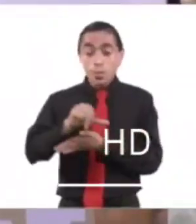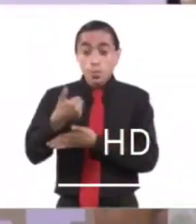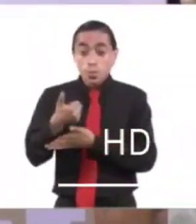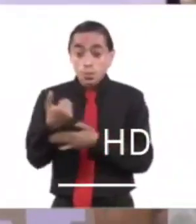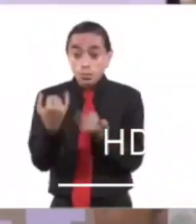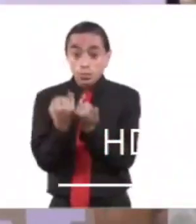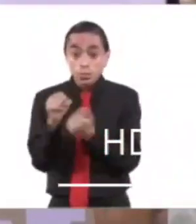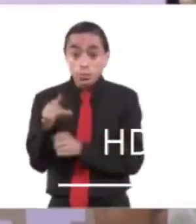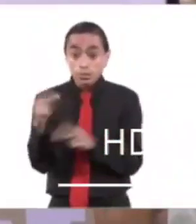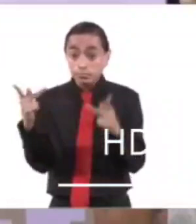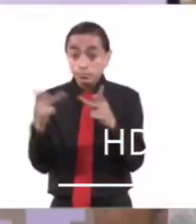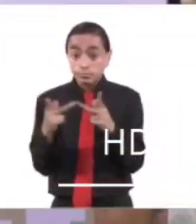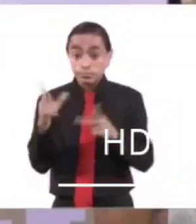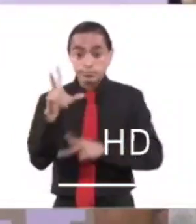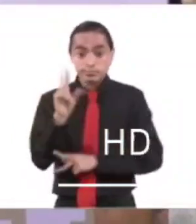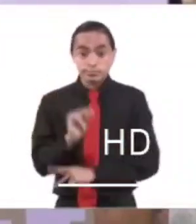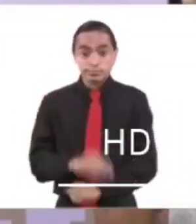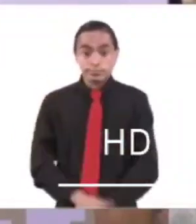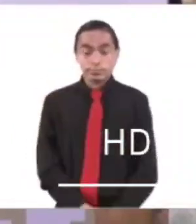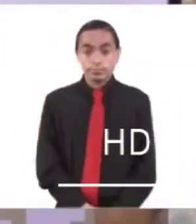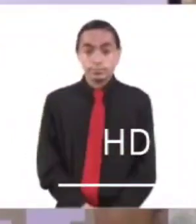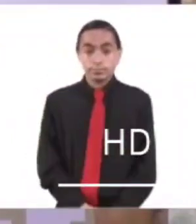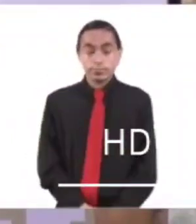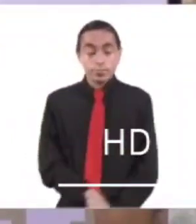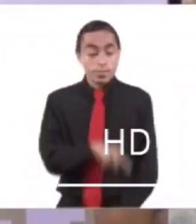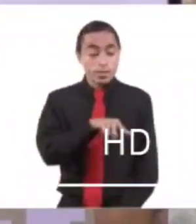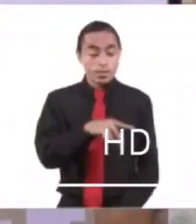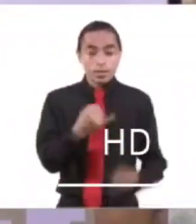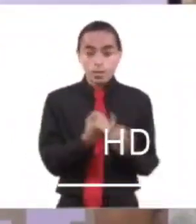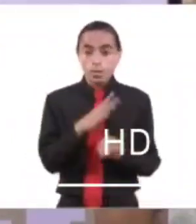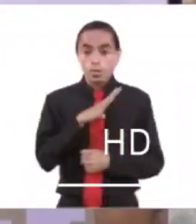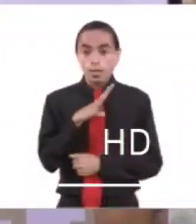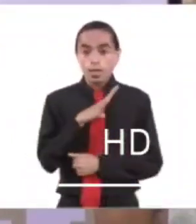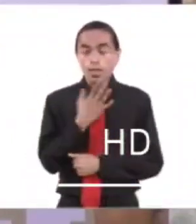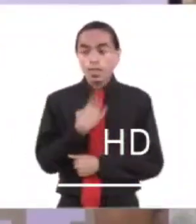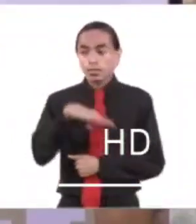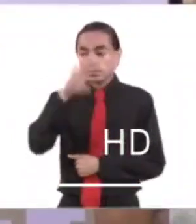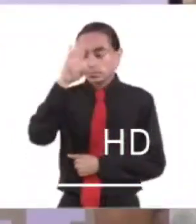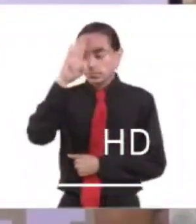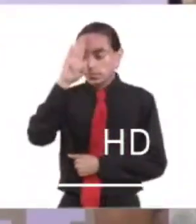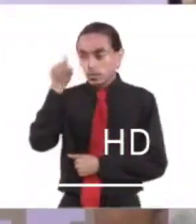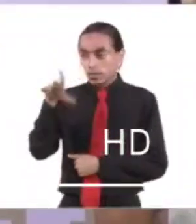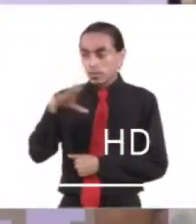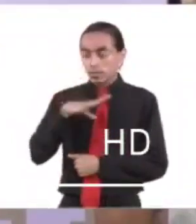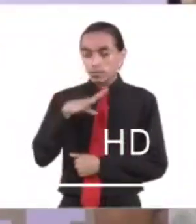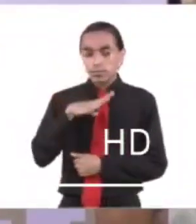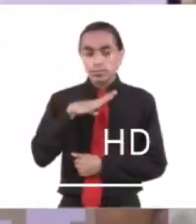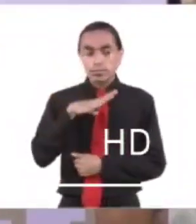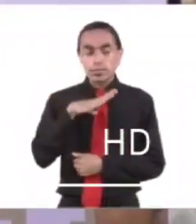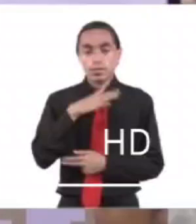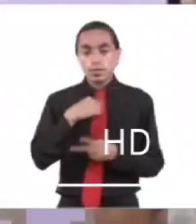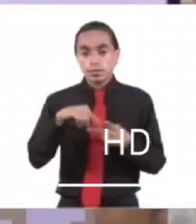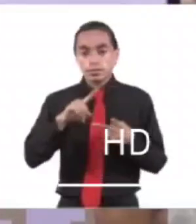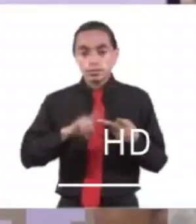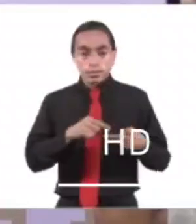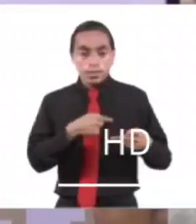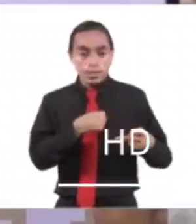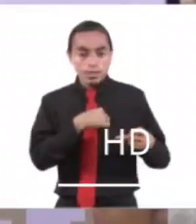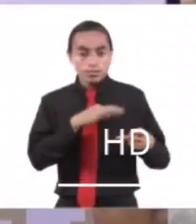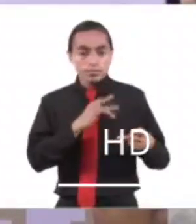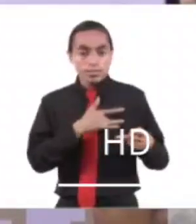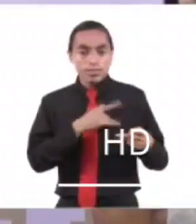otro como este. Que además es de la mente, del corazón de nuestra exjefa